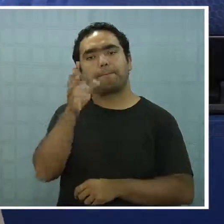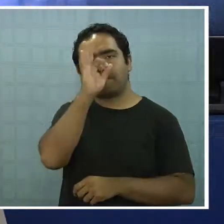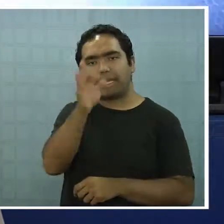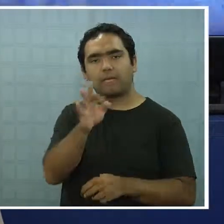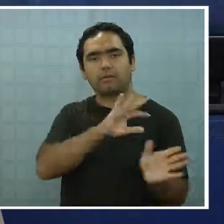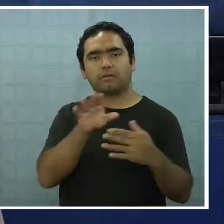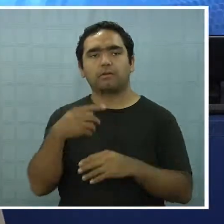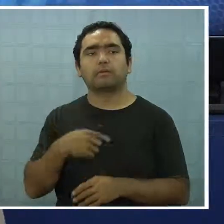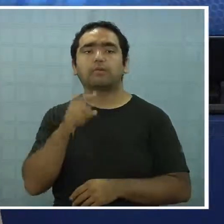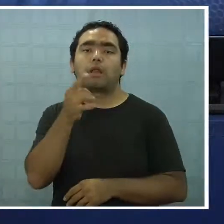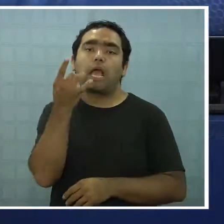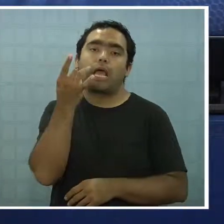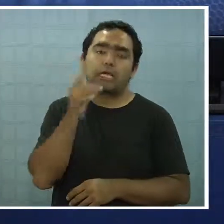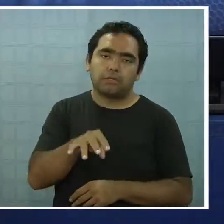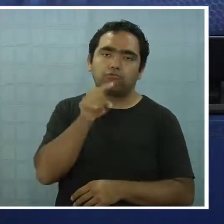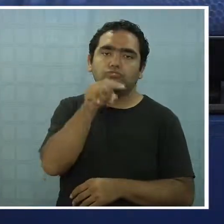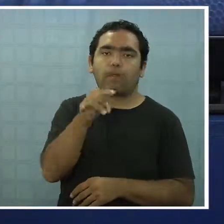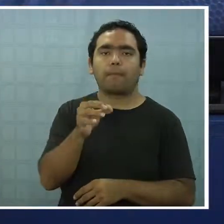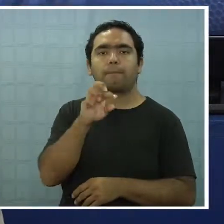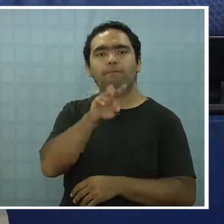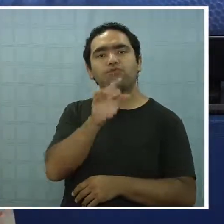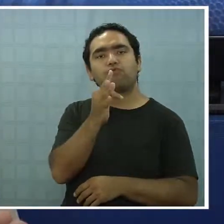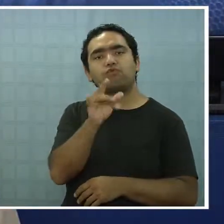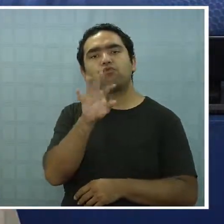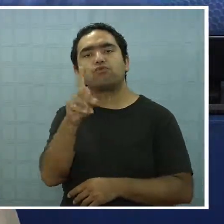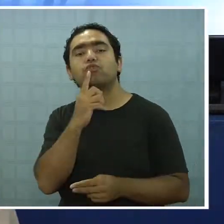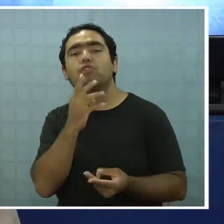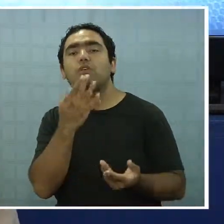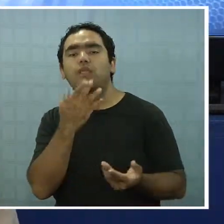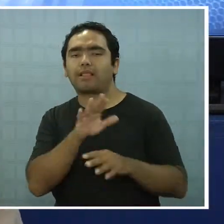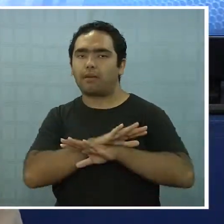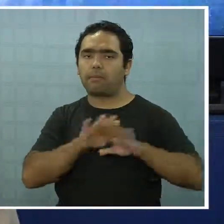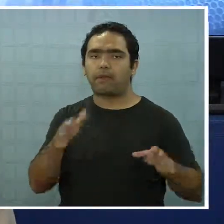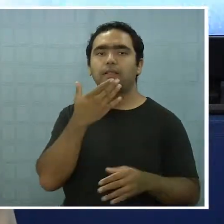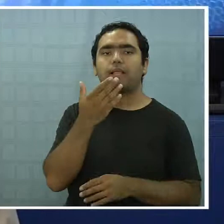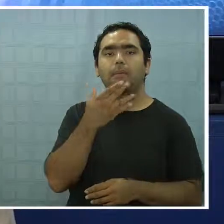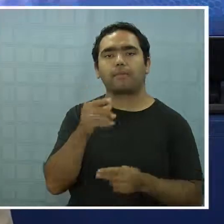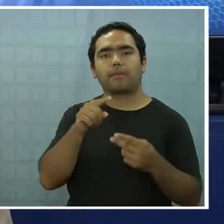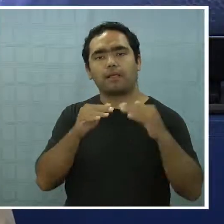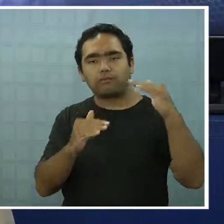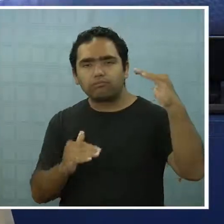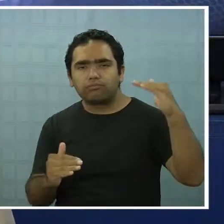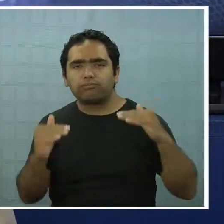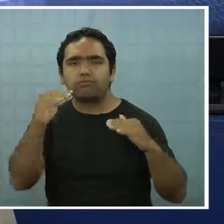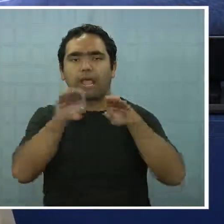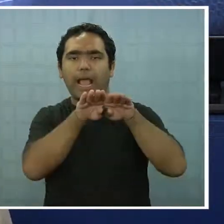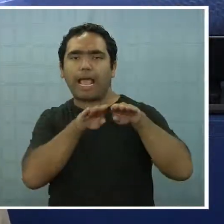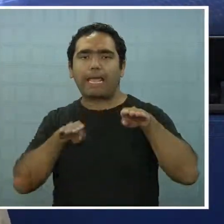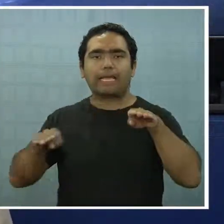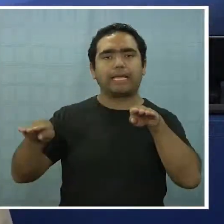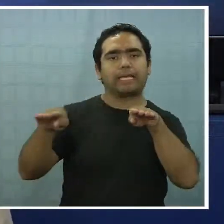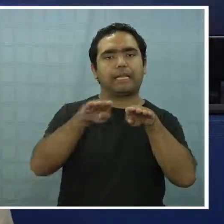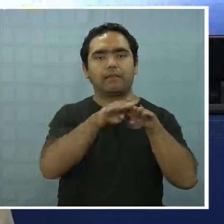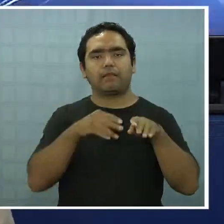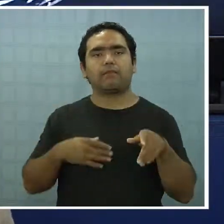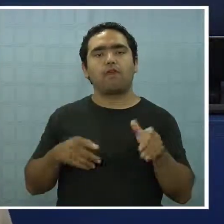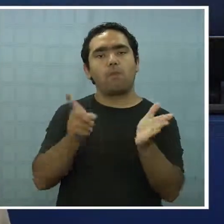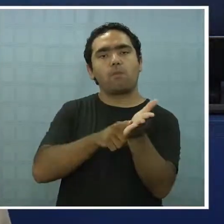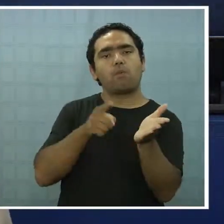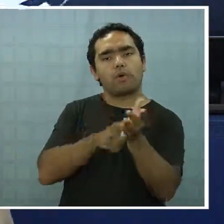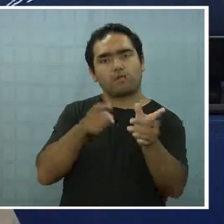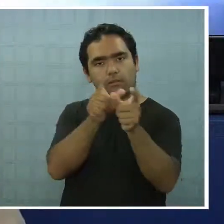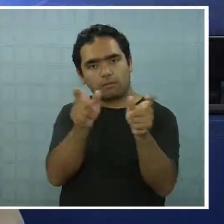efectivamente terminar con el FUT, elevar el impuesto a la renta y hacerlo entonces más equitativo en relación al impuesto a las personas,